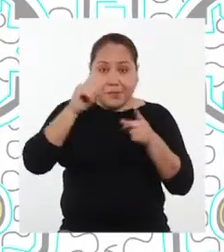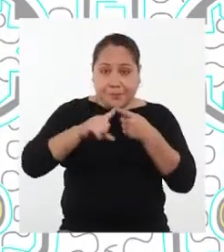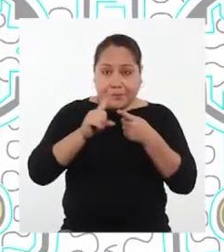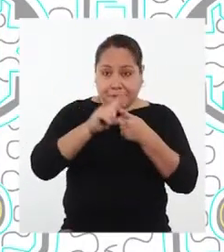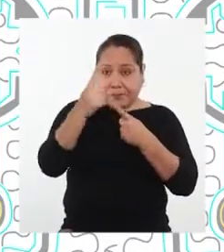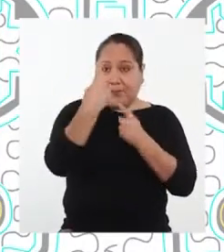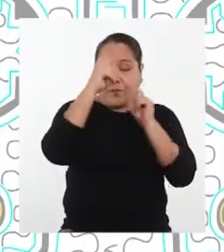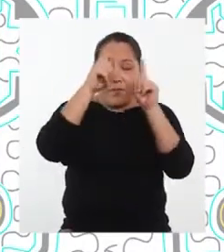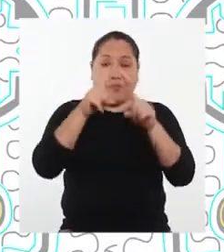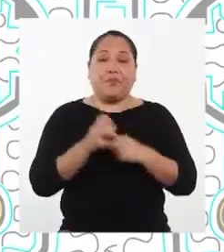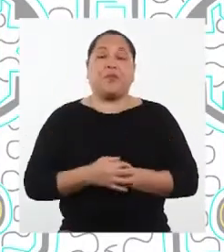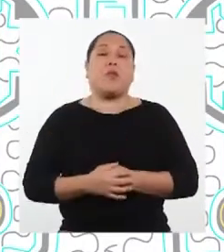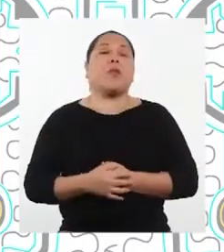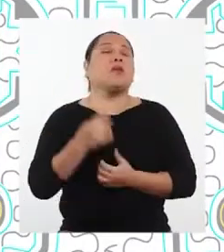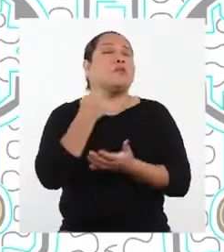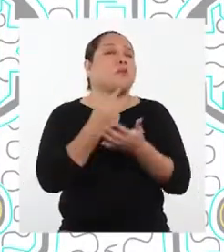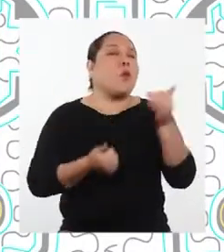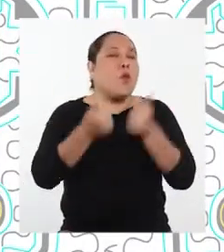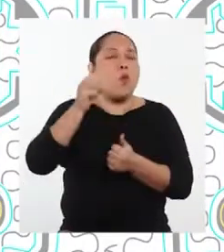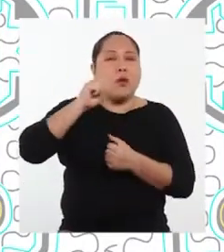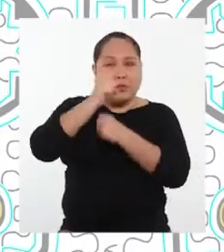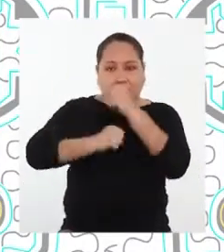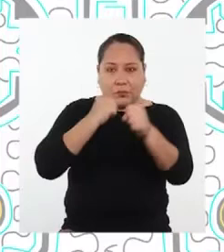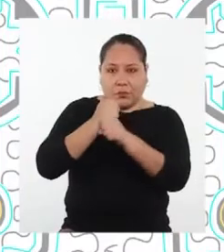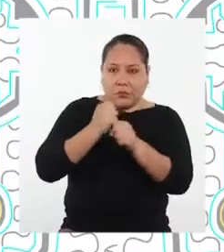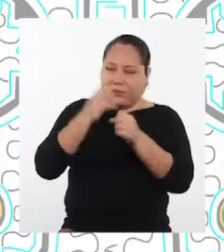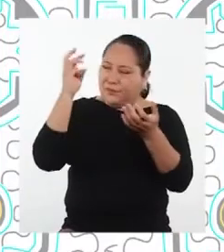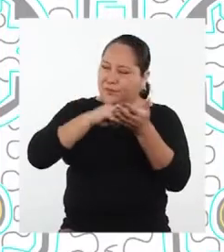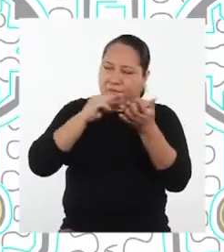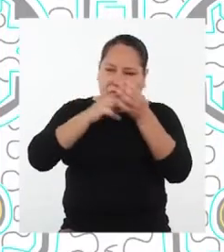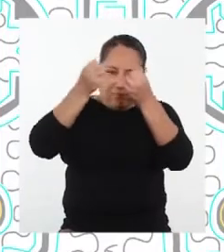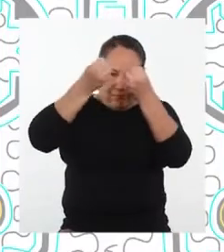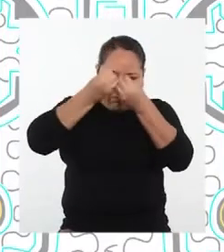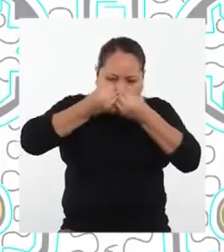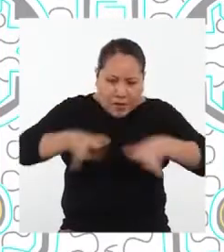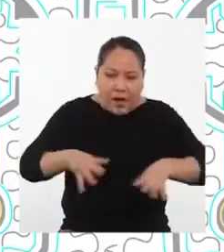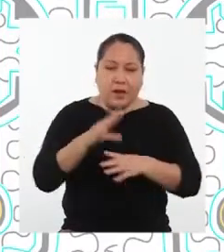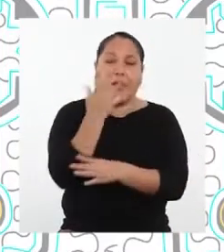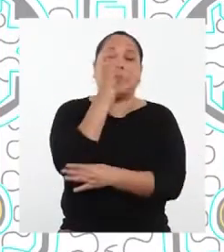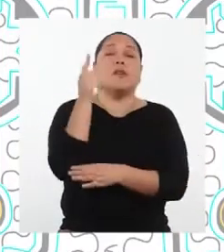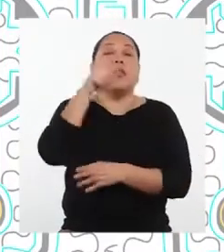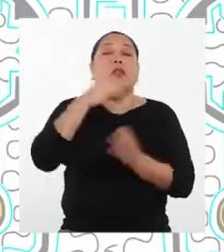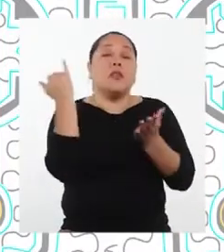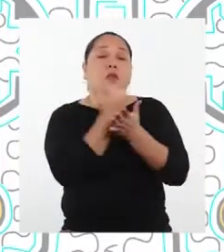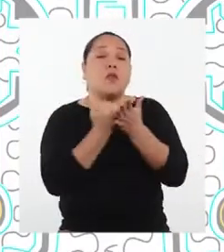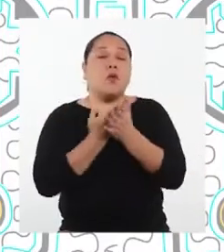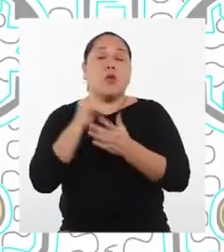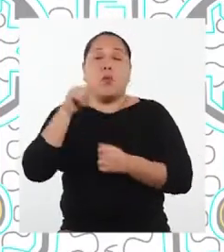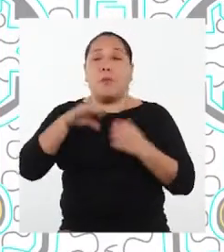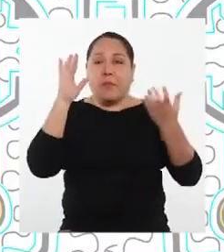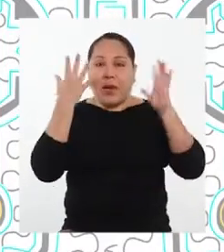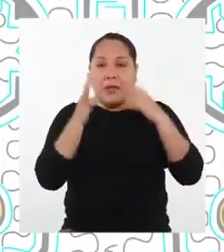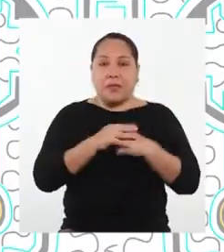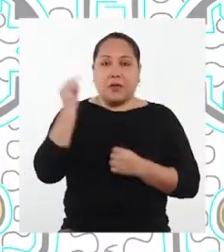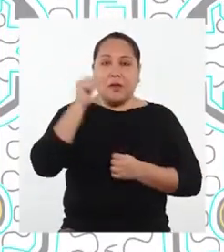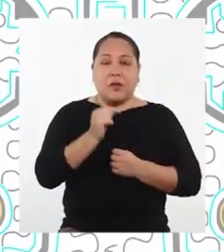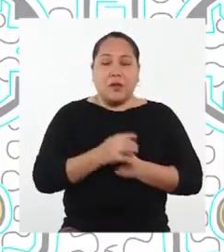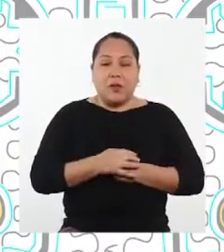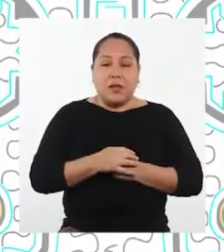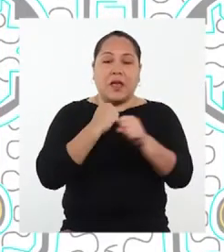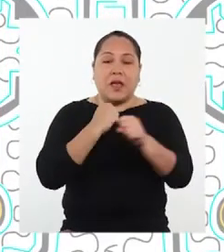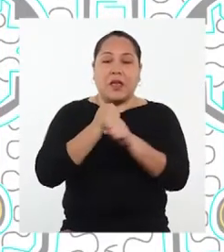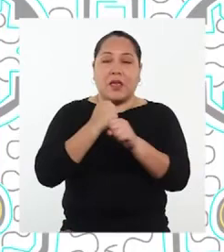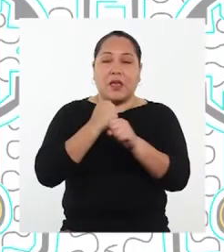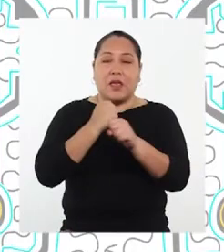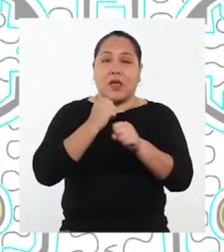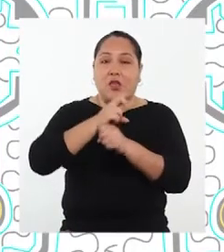eso, veamos nuestra primera pregunta. ¿En qué año hubo mayor pérdida de bosques? Según el gráfico, parece que